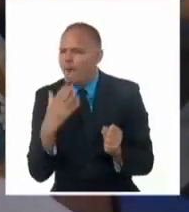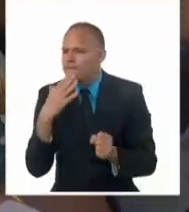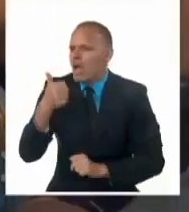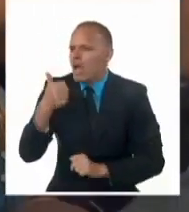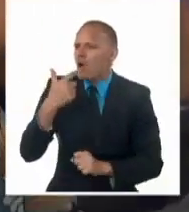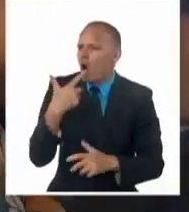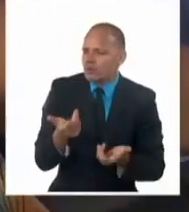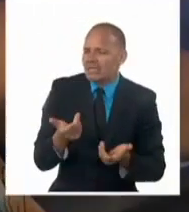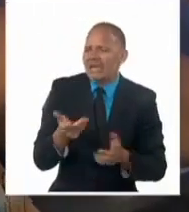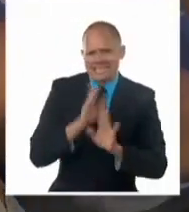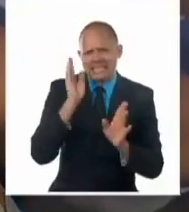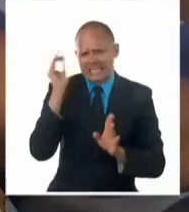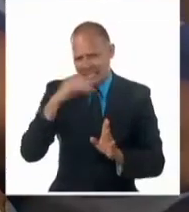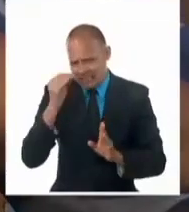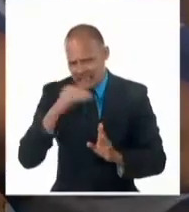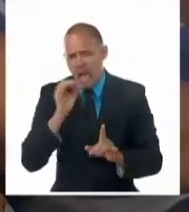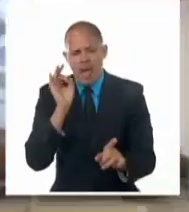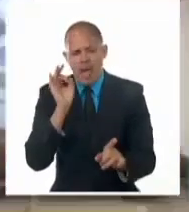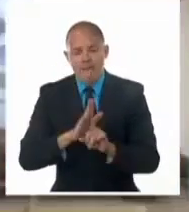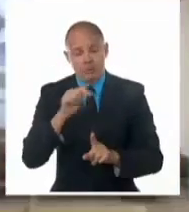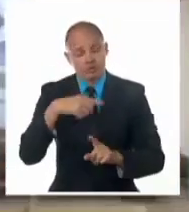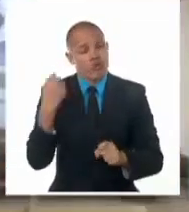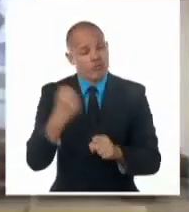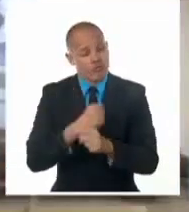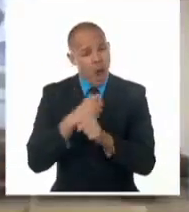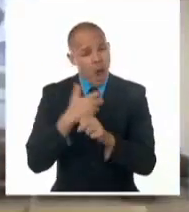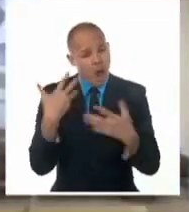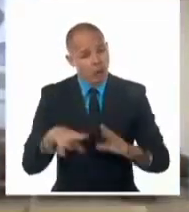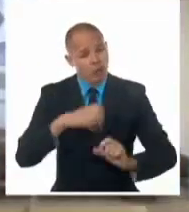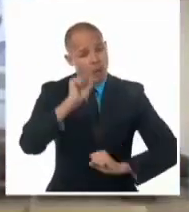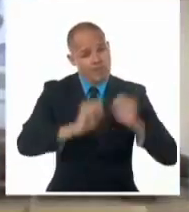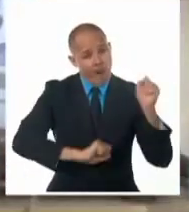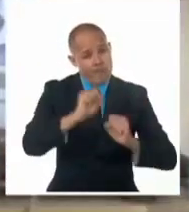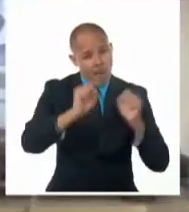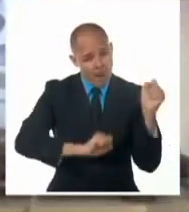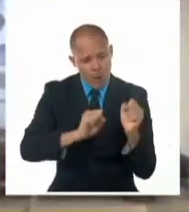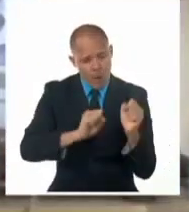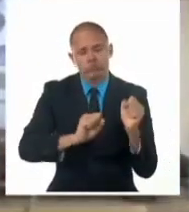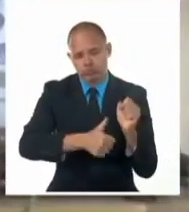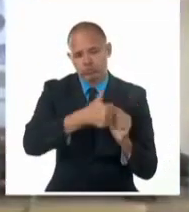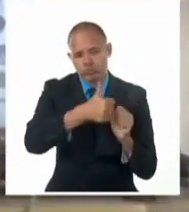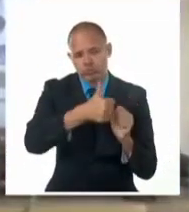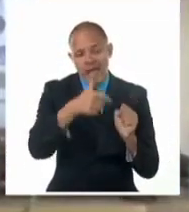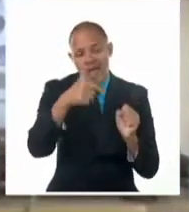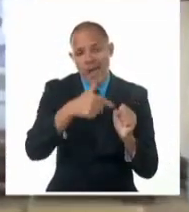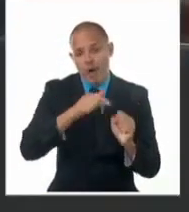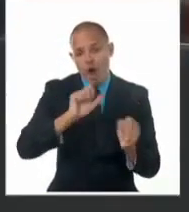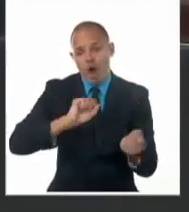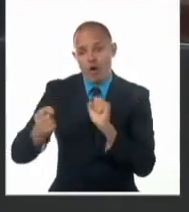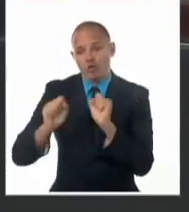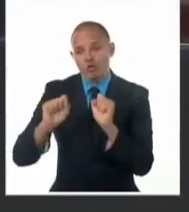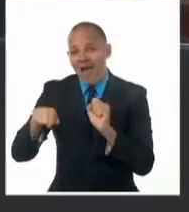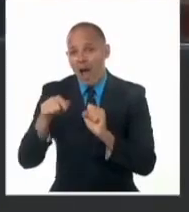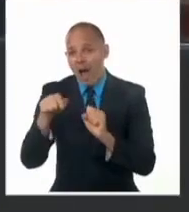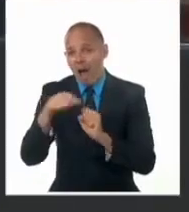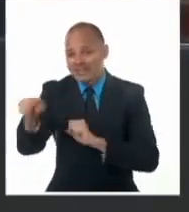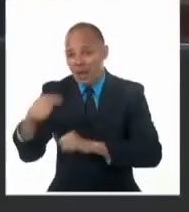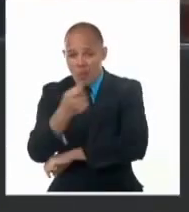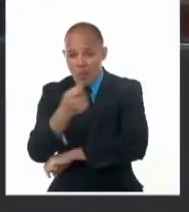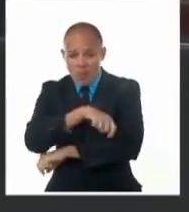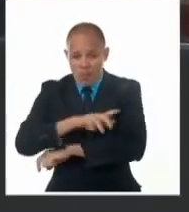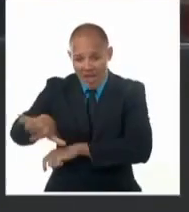generación, que se ha hecho tremendo esfuerzo. Ahora nos queda todo lo que podamos hacer con el tema del consumo.